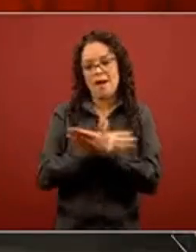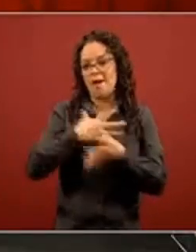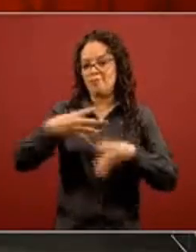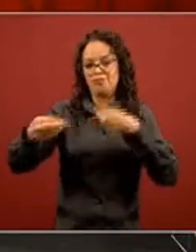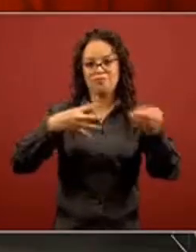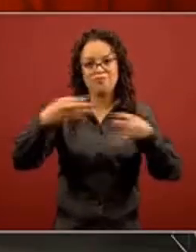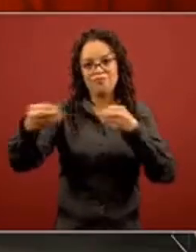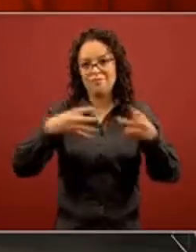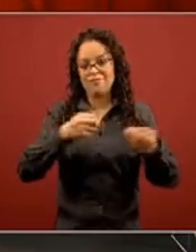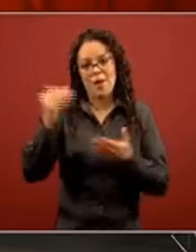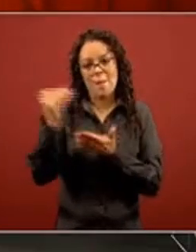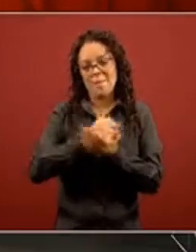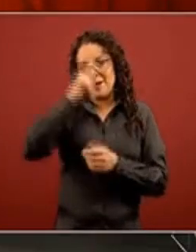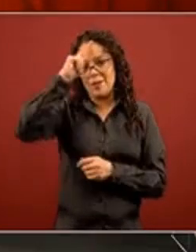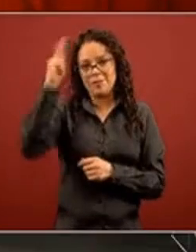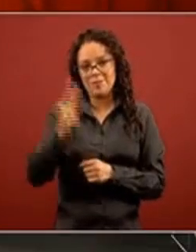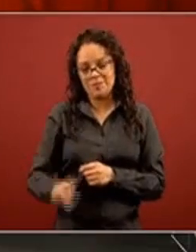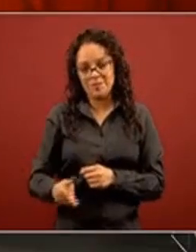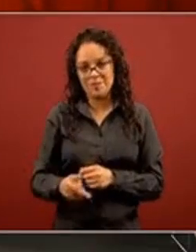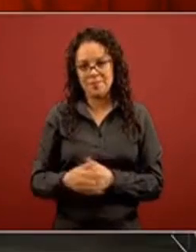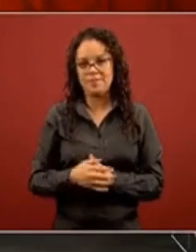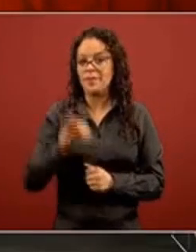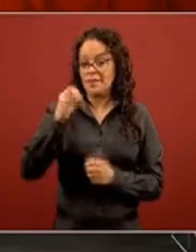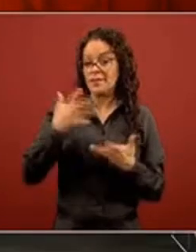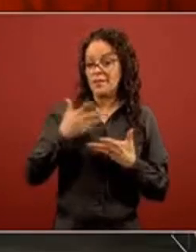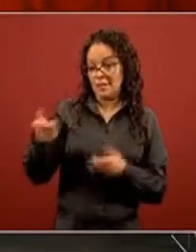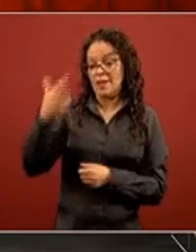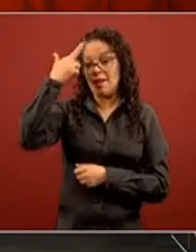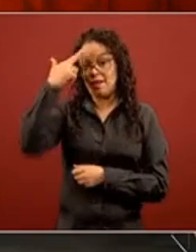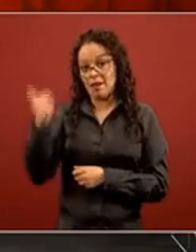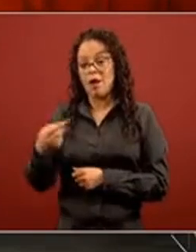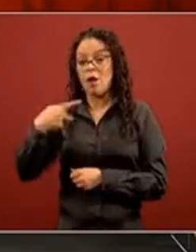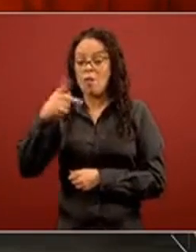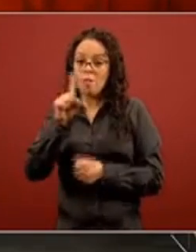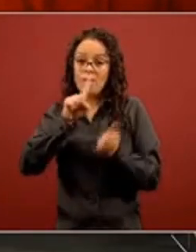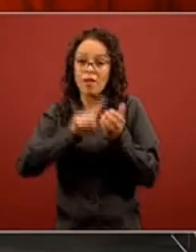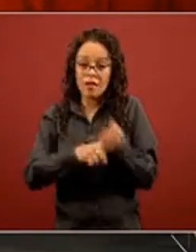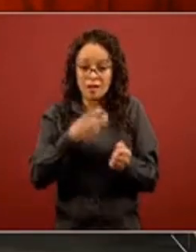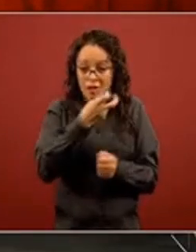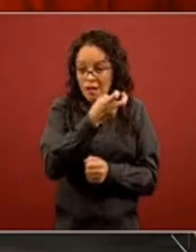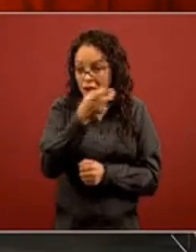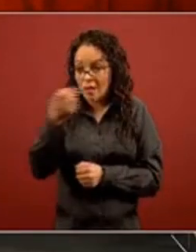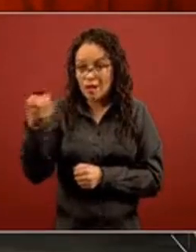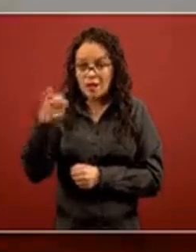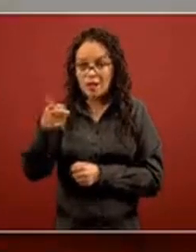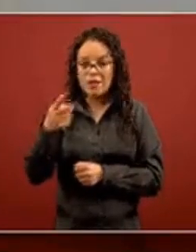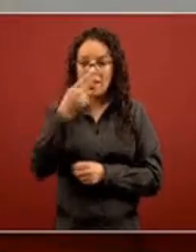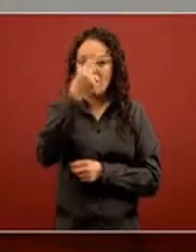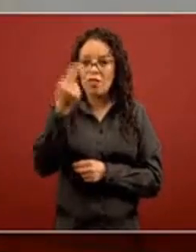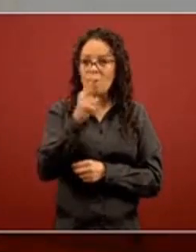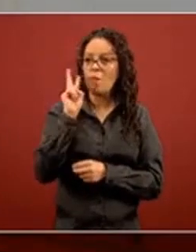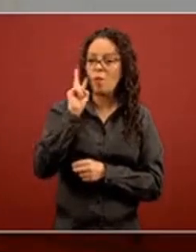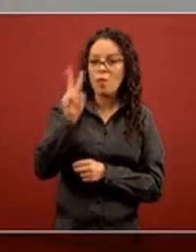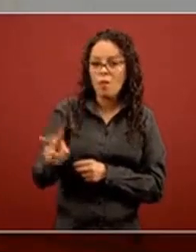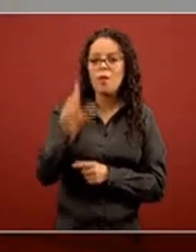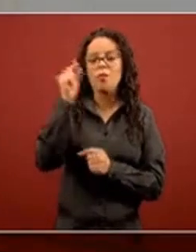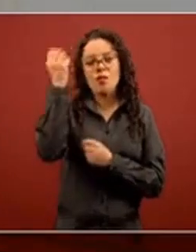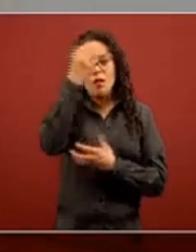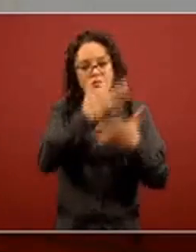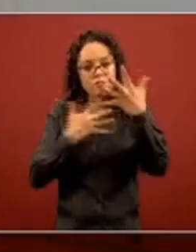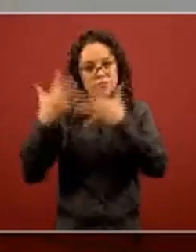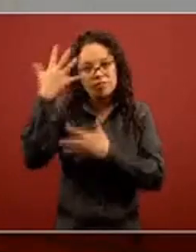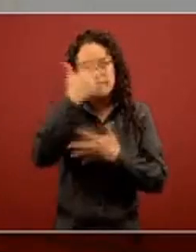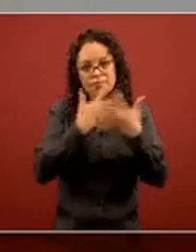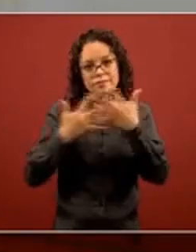Entonces, lo cierto es que esto causa confusión porque empieza a darse una apreciación diversa. Ayer decíamos precisamente de este fenómeno en la vida